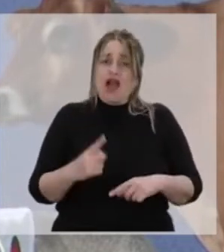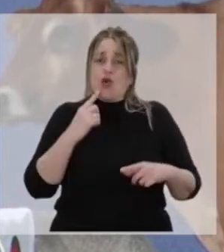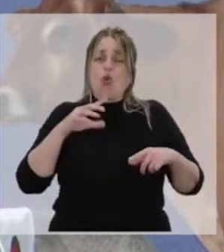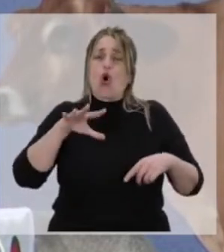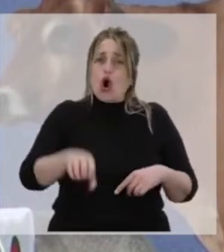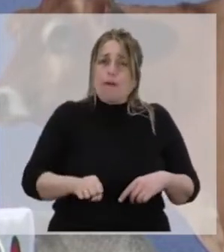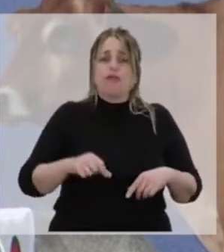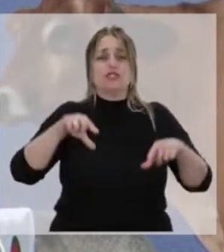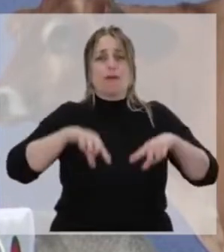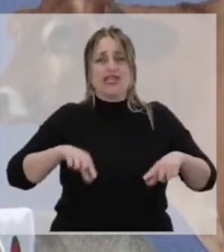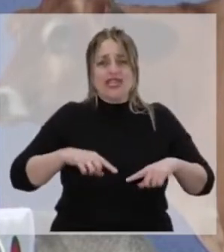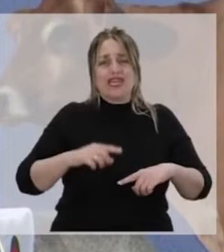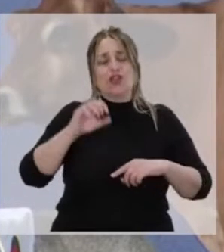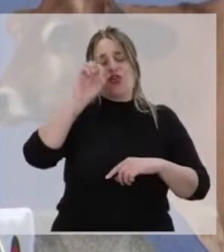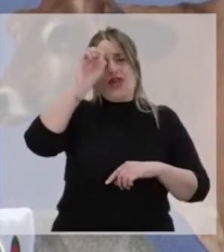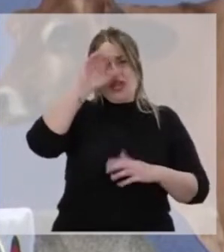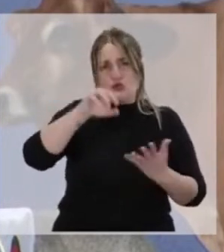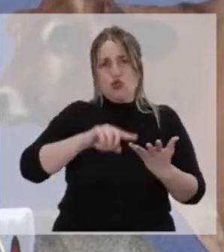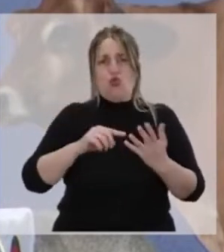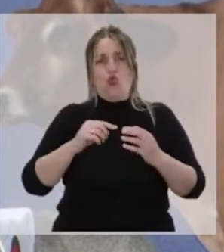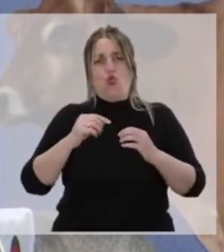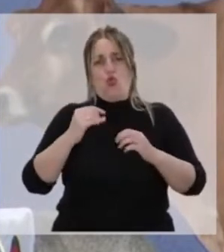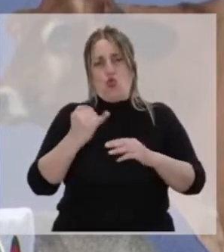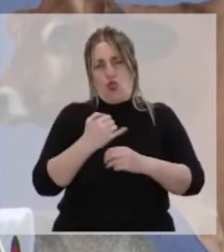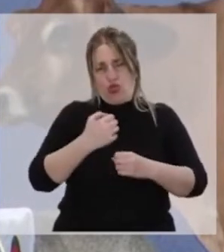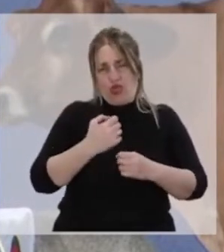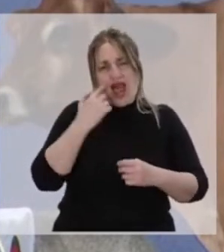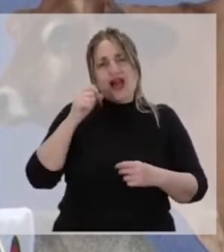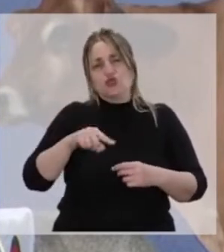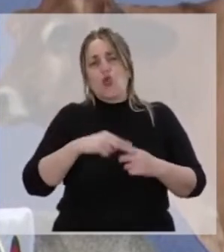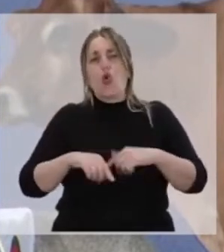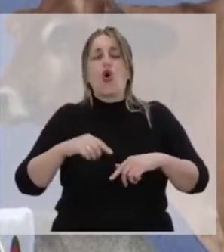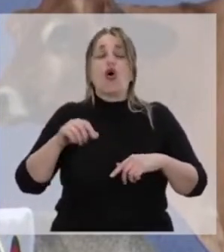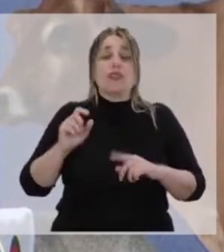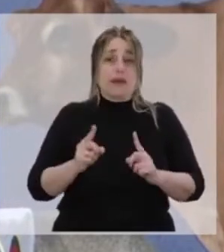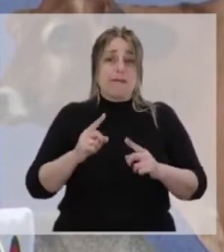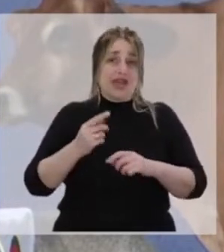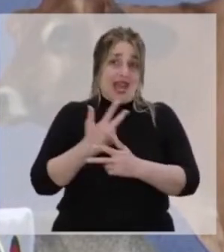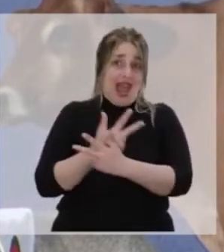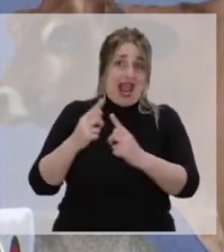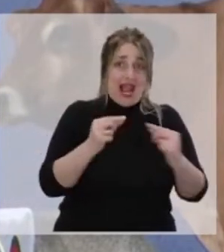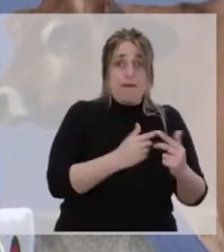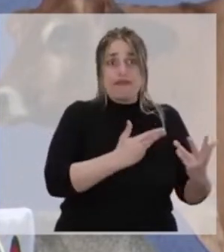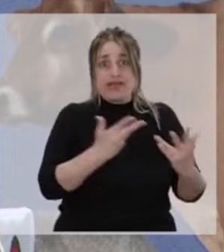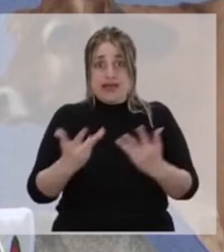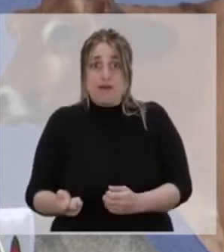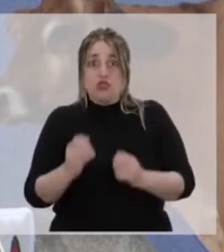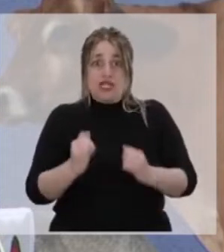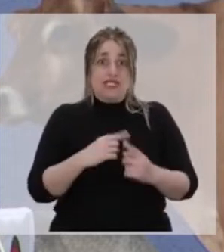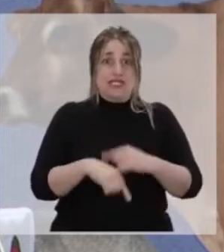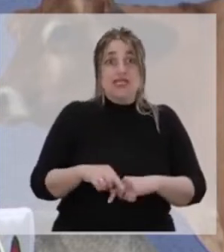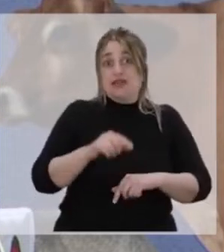gobierno al ministerio industria y de ancap para ir bajando ese sobrecosto que tiene que lo paga